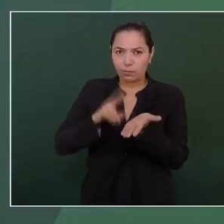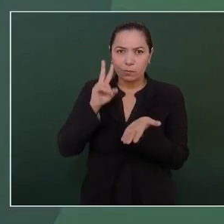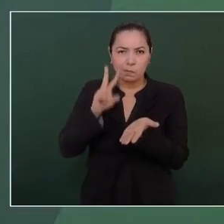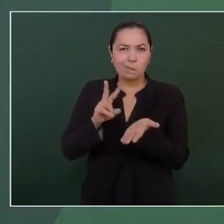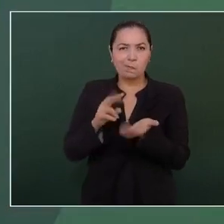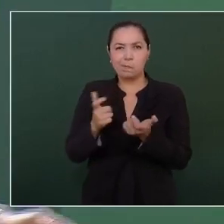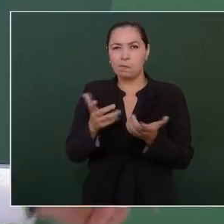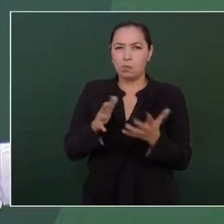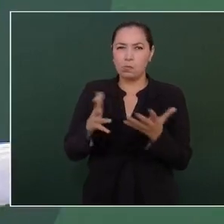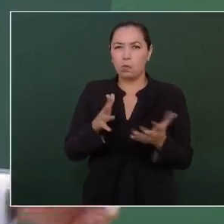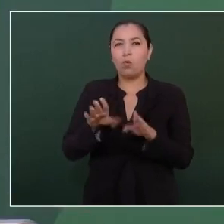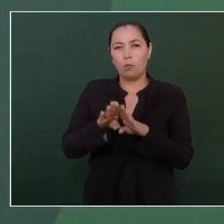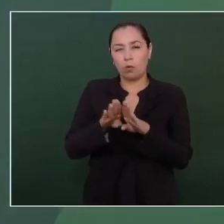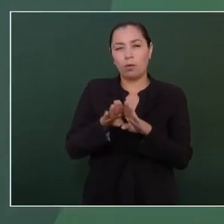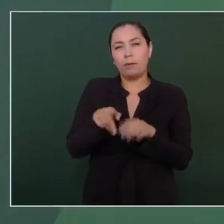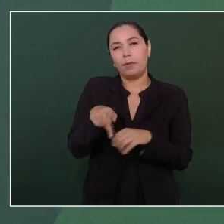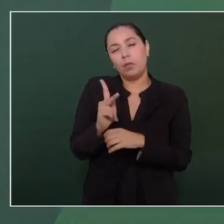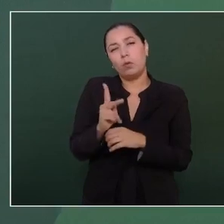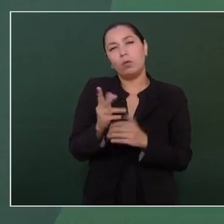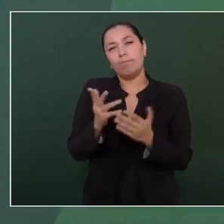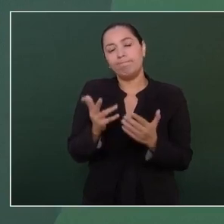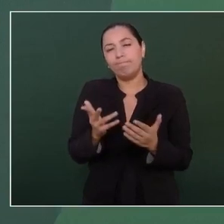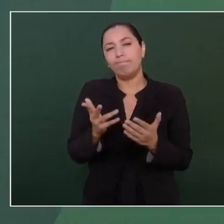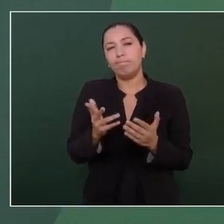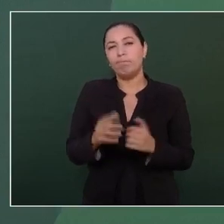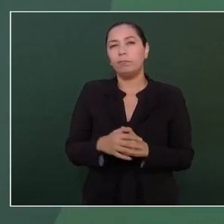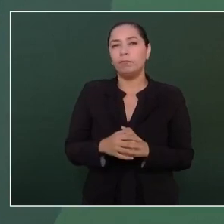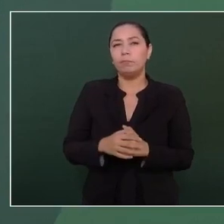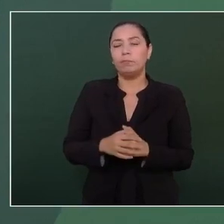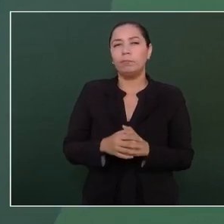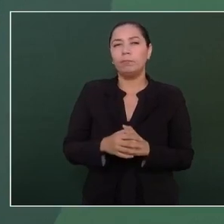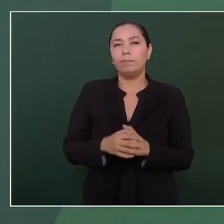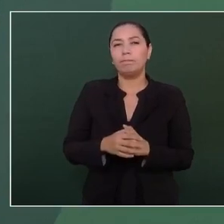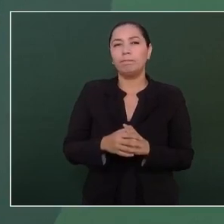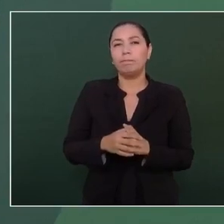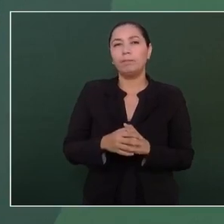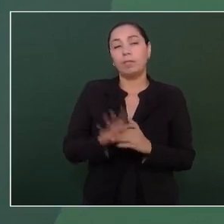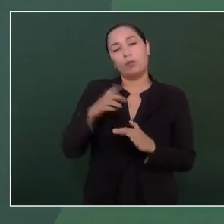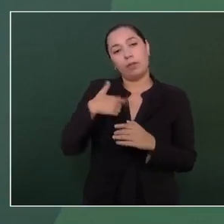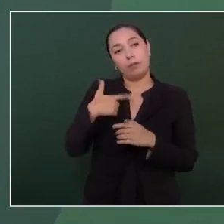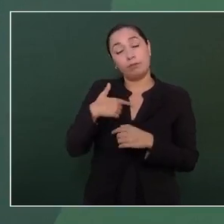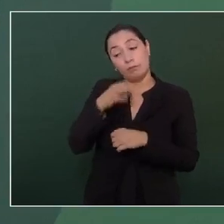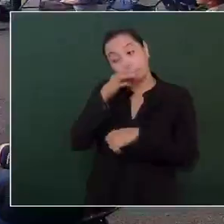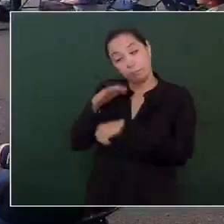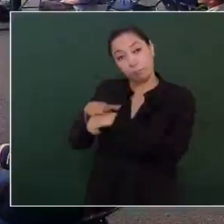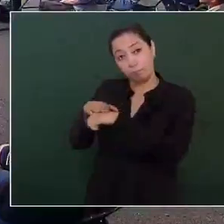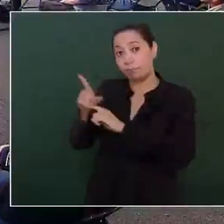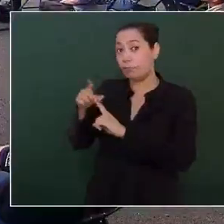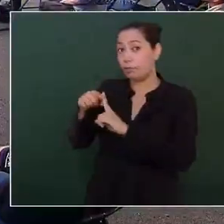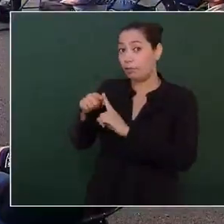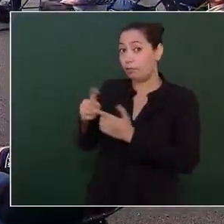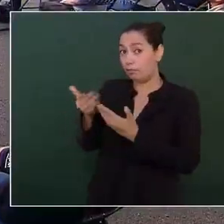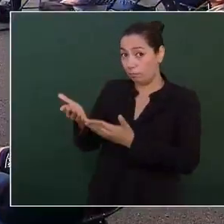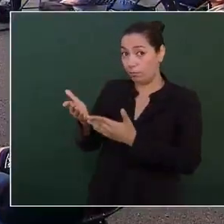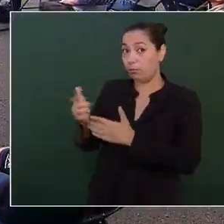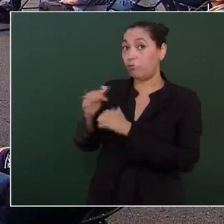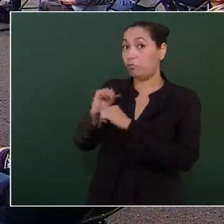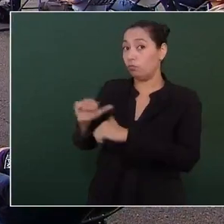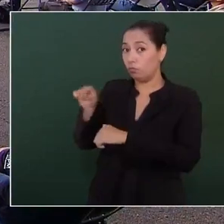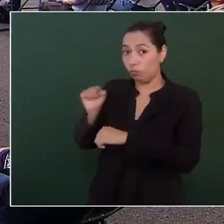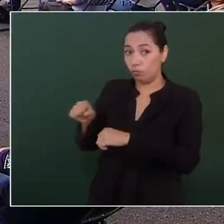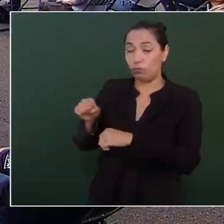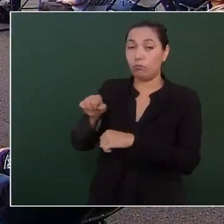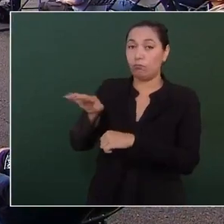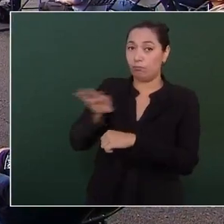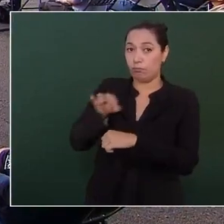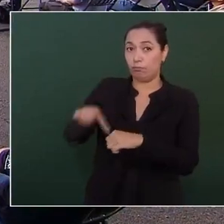para el frijol, pero es una tarea que le voy a dejar aquí encargada a Rubén para